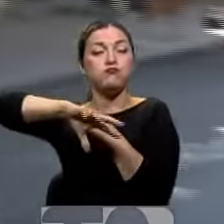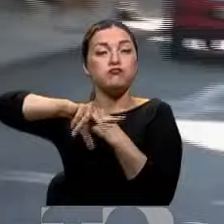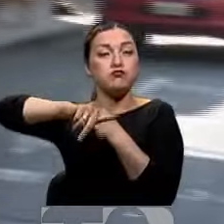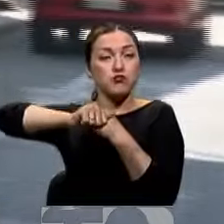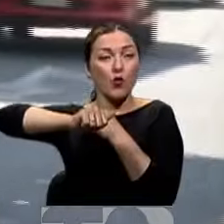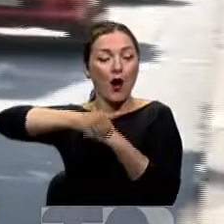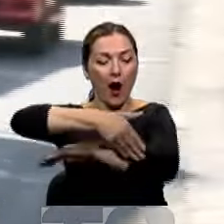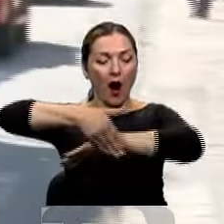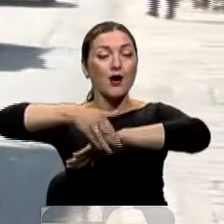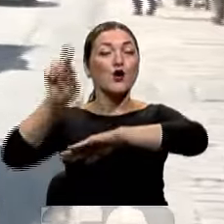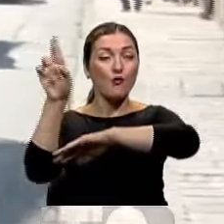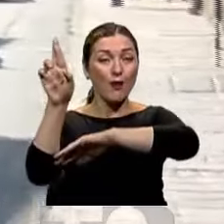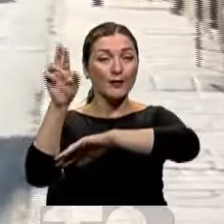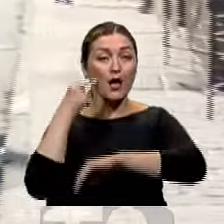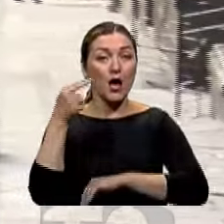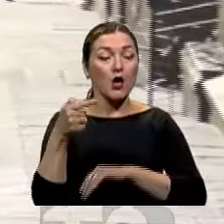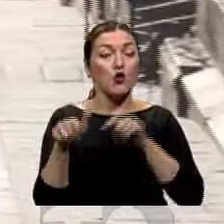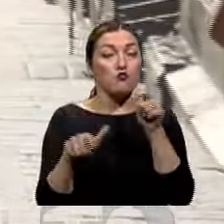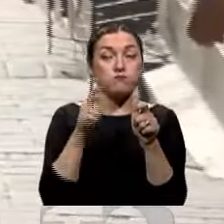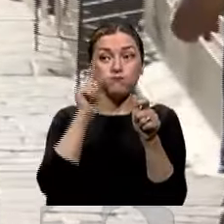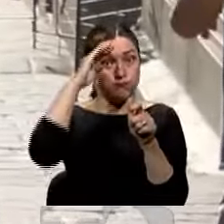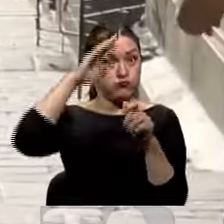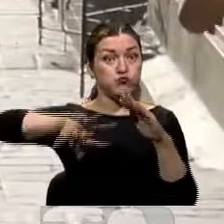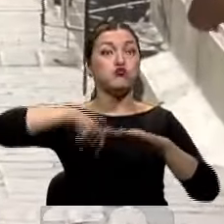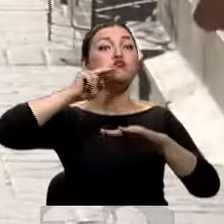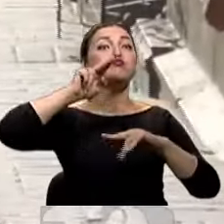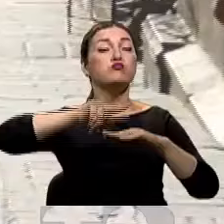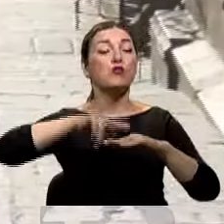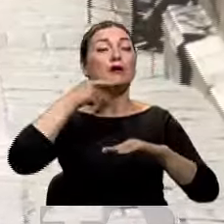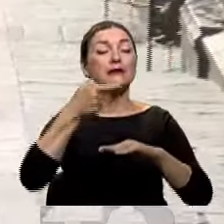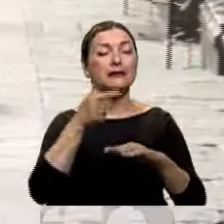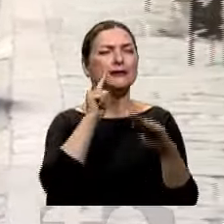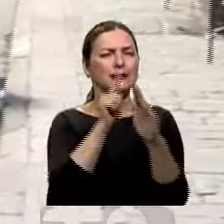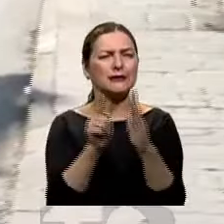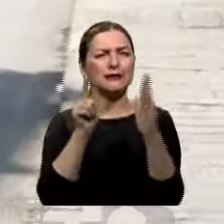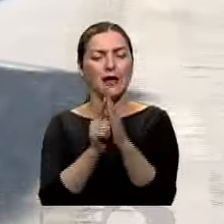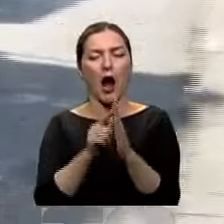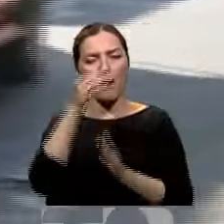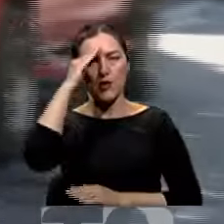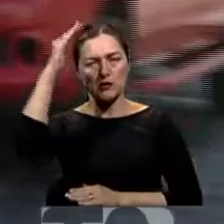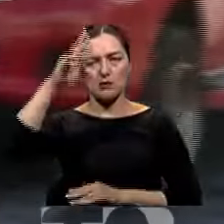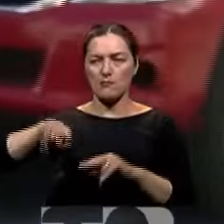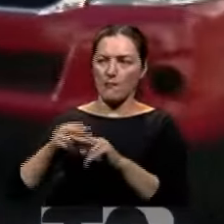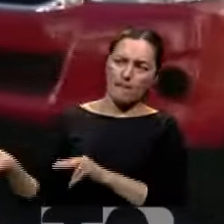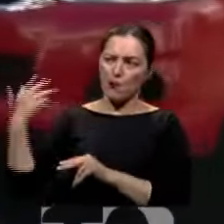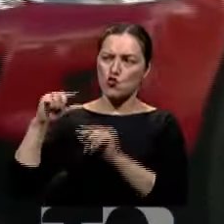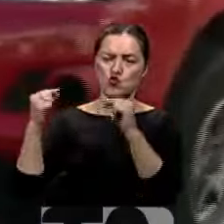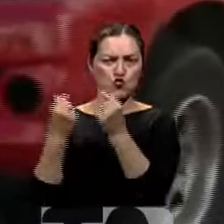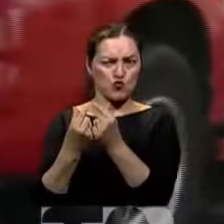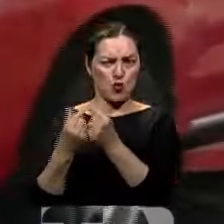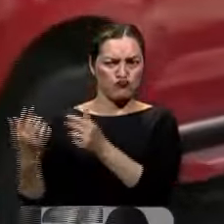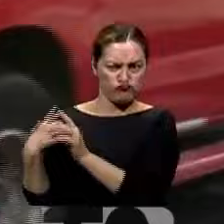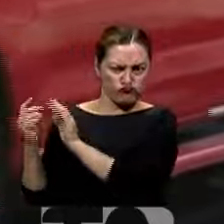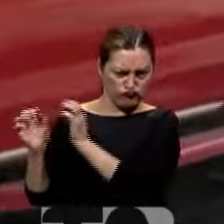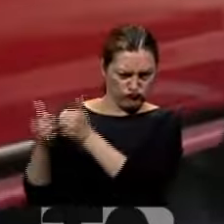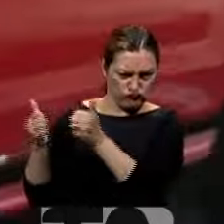Rocafuerte. Por eso es que la Policía Nacional, tras estas denuncias, ha implementado operativos de control. Acá nos encontramos con el mayor que está a cargo de este operativo para que